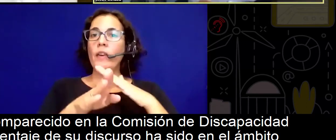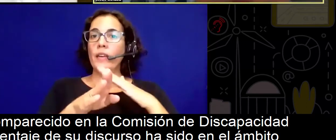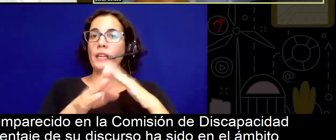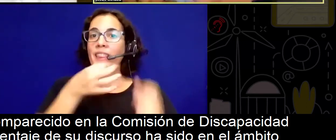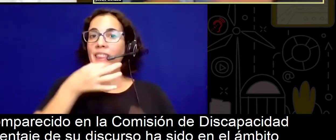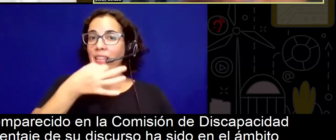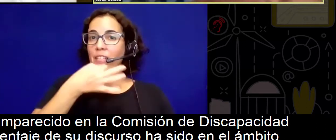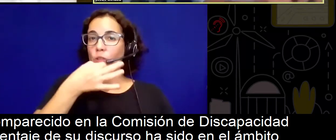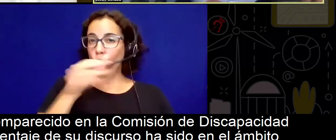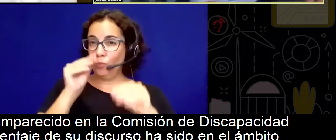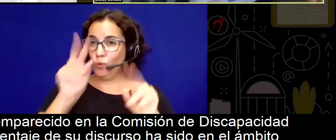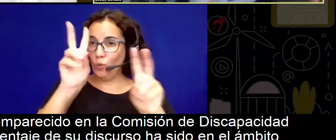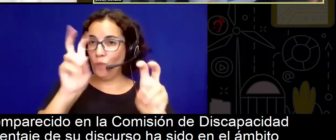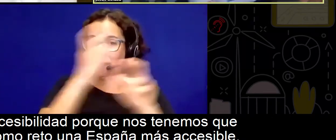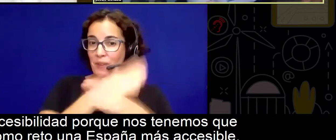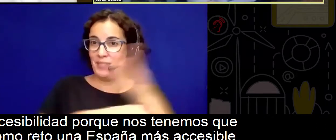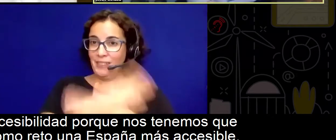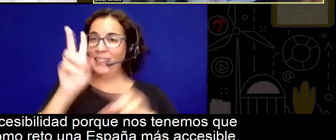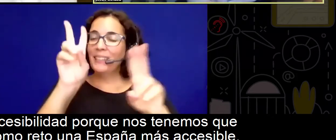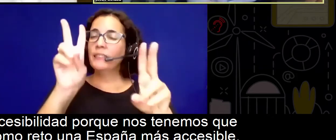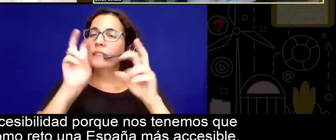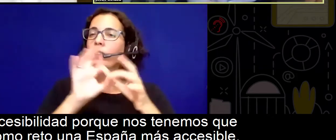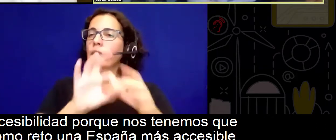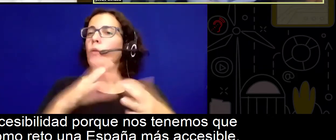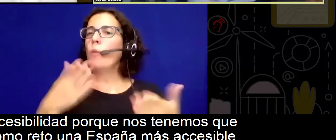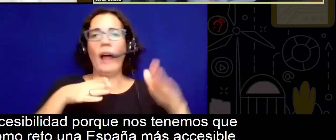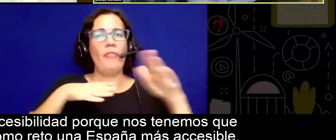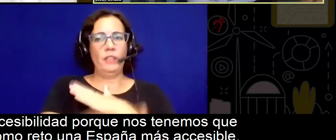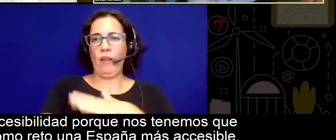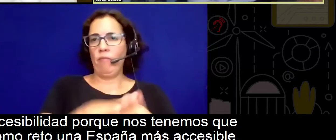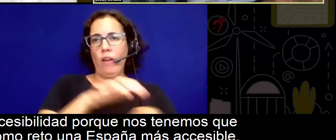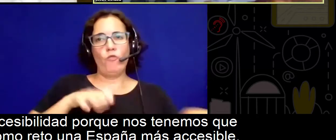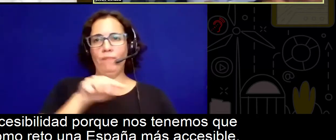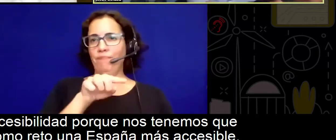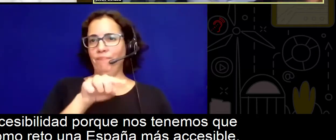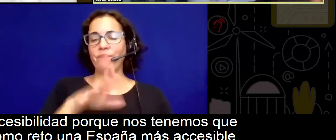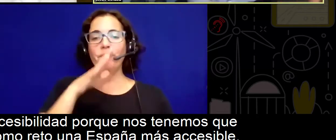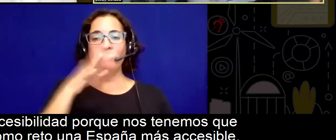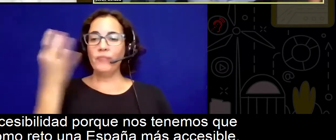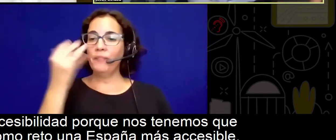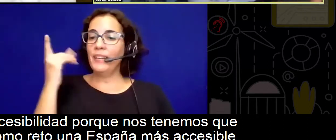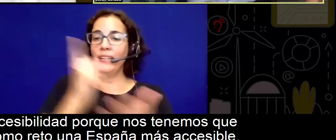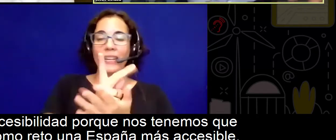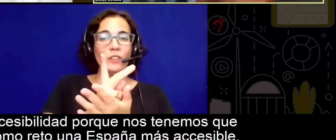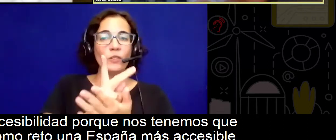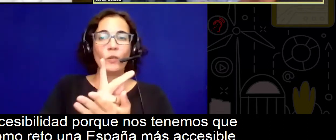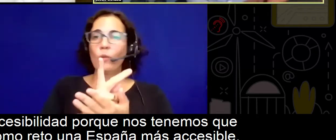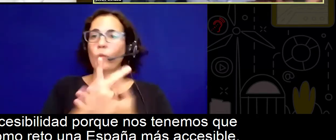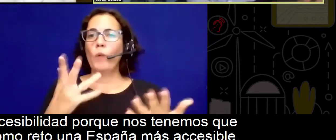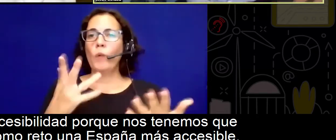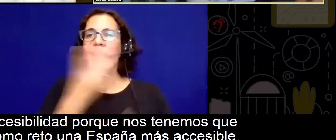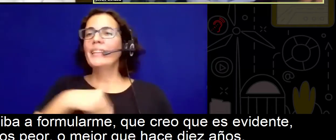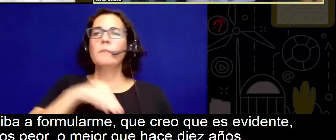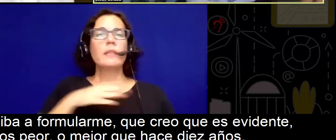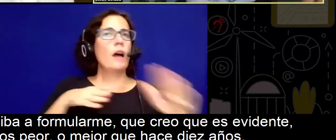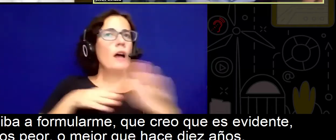el de la discapacidad, ha sido en el ámbito de la accesibilidad, ¿no? Porque es verdad que nos tenemos que poner como reto el conseguir una España más accesible,